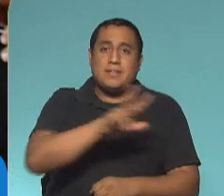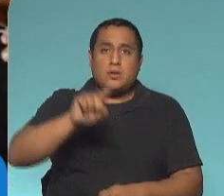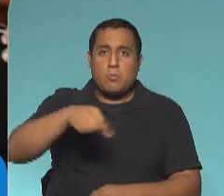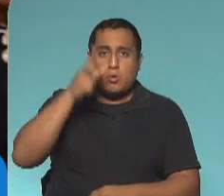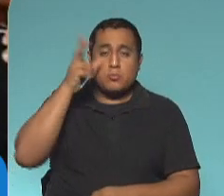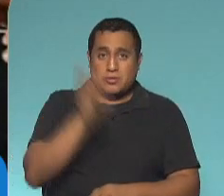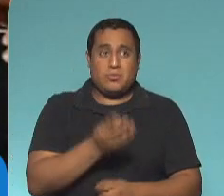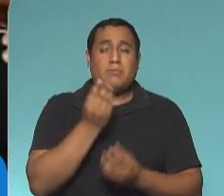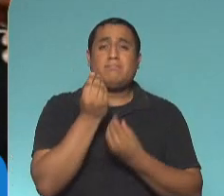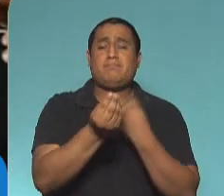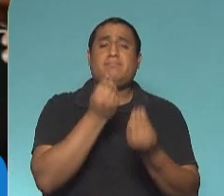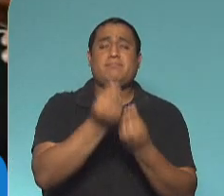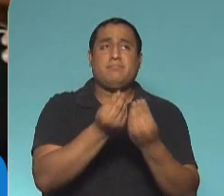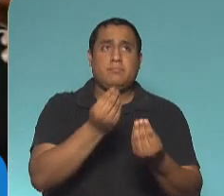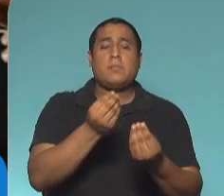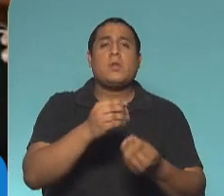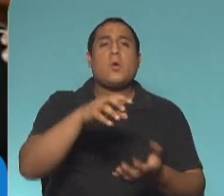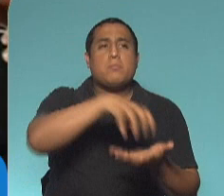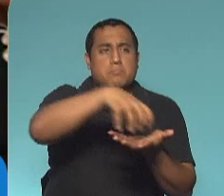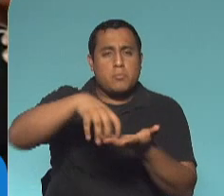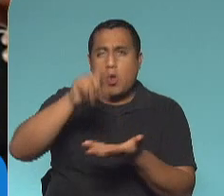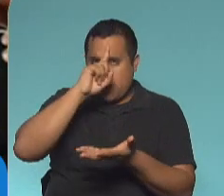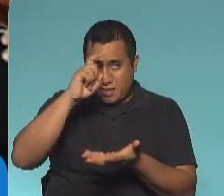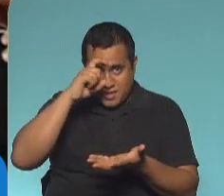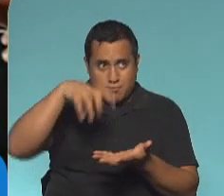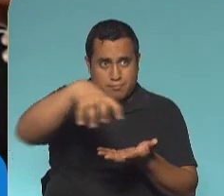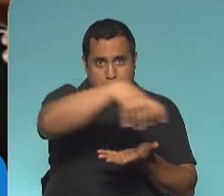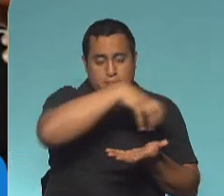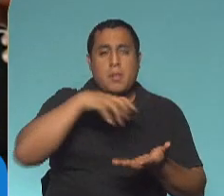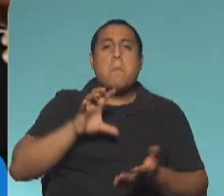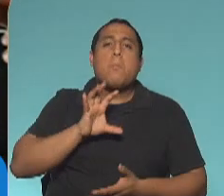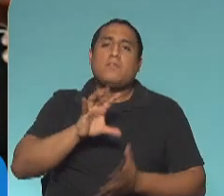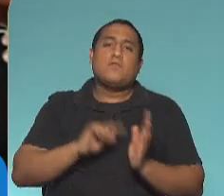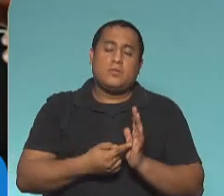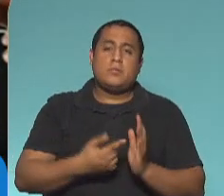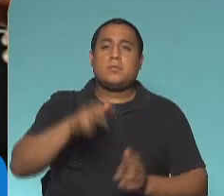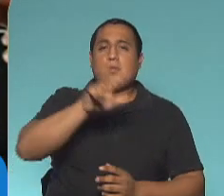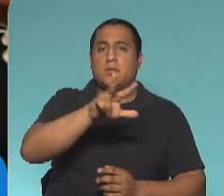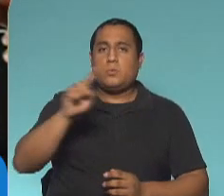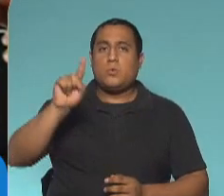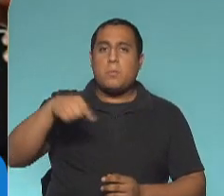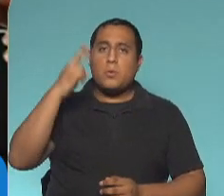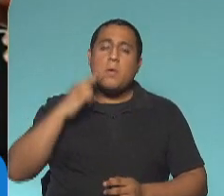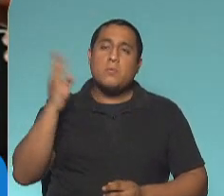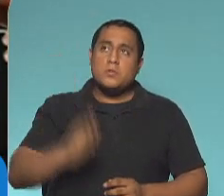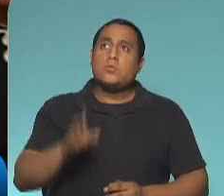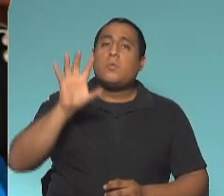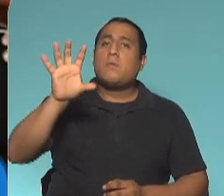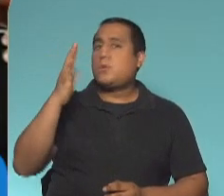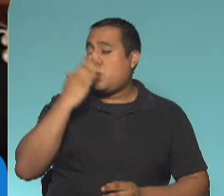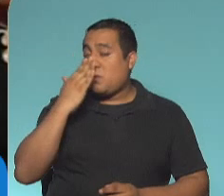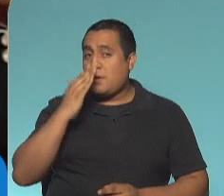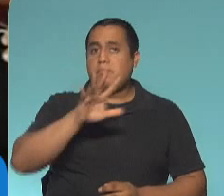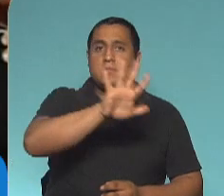33,8% se encuentra en establecimientos hospitalarios, sanatoriales de la provincia de Buenos Aires, el 31,9% en Córdoba y